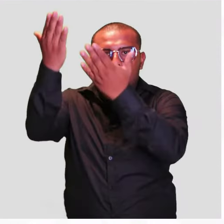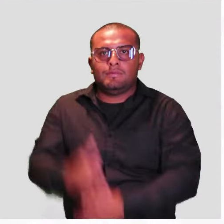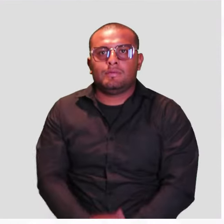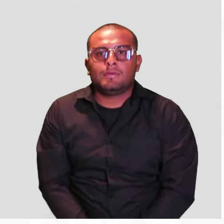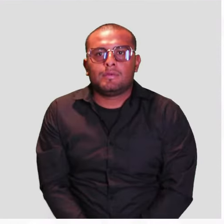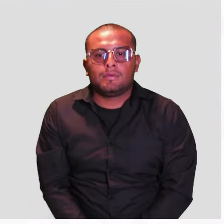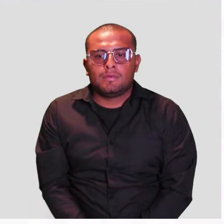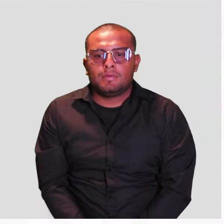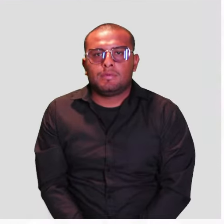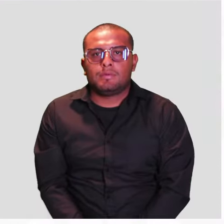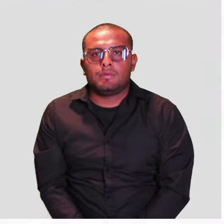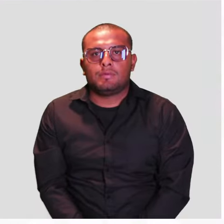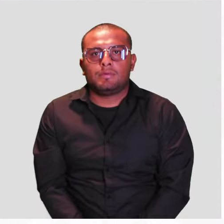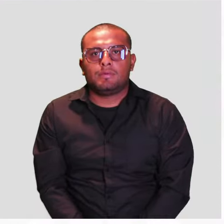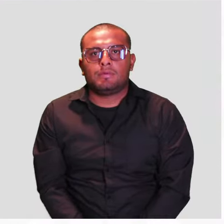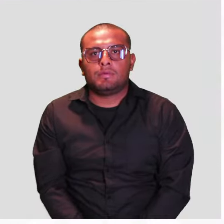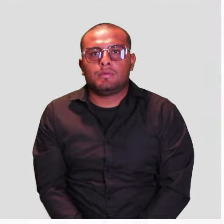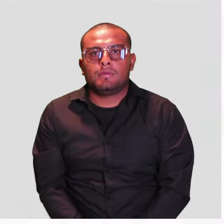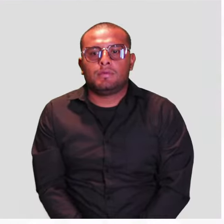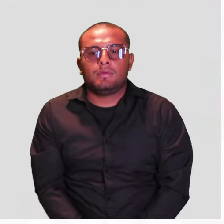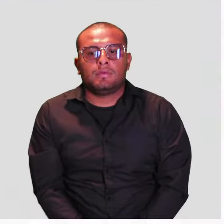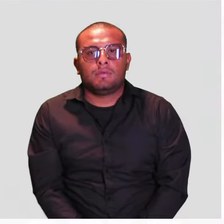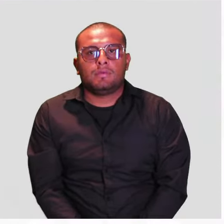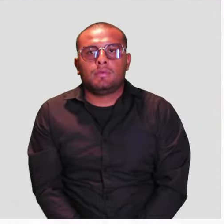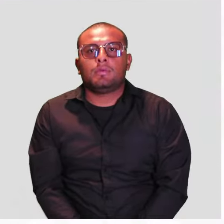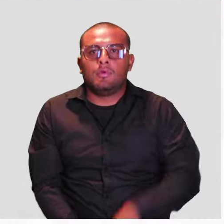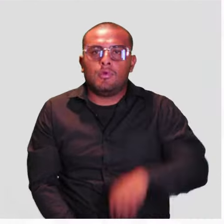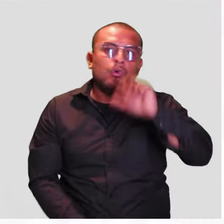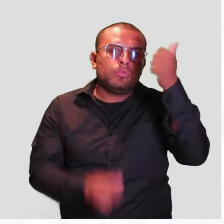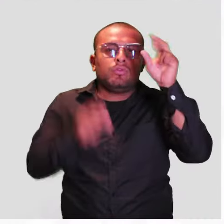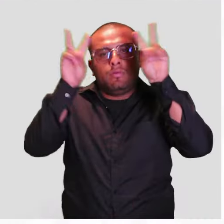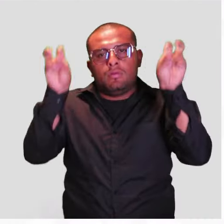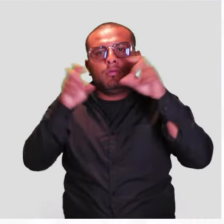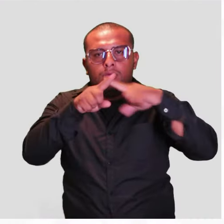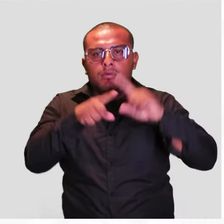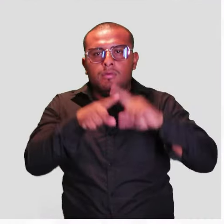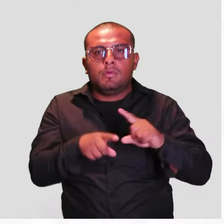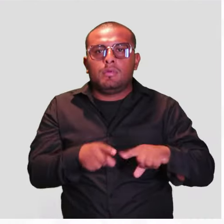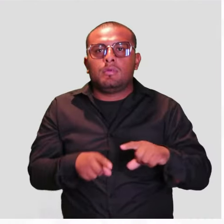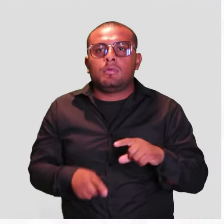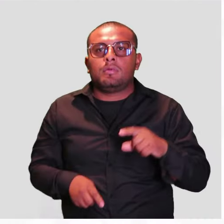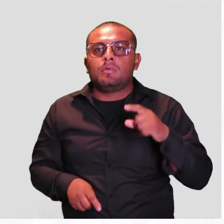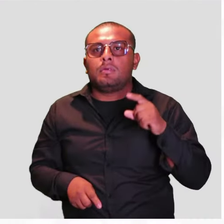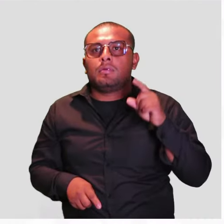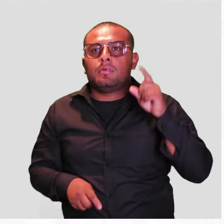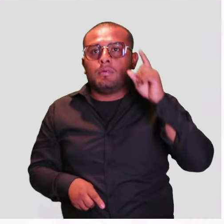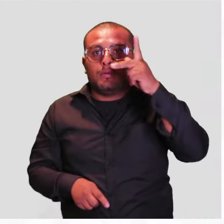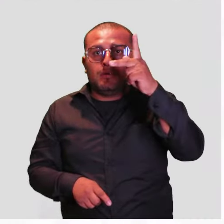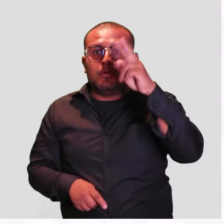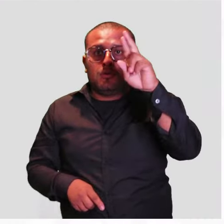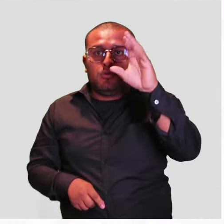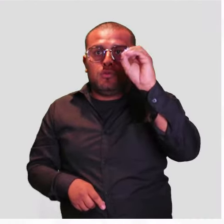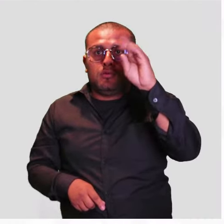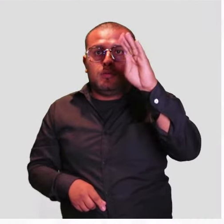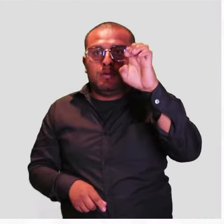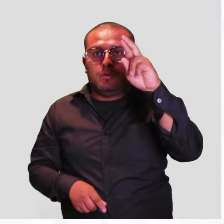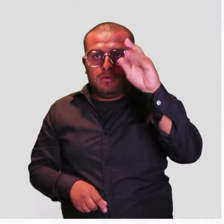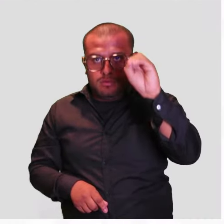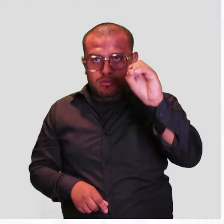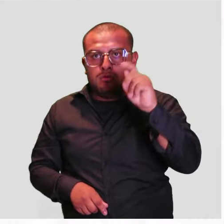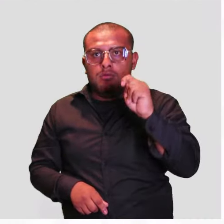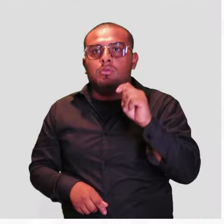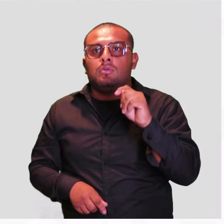Entre otras cosas, los contratos que tiene y que ha celebrado Robertín en Atlixco. Aquí